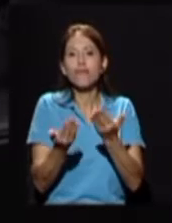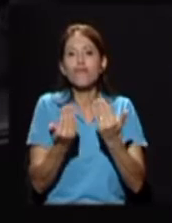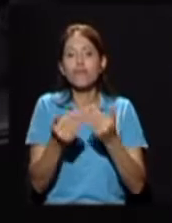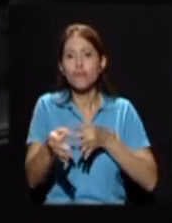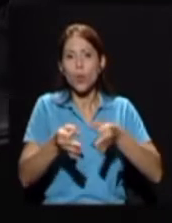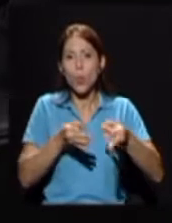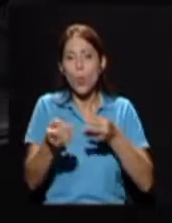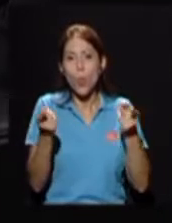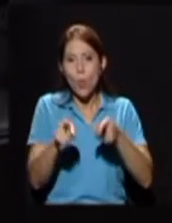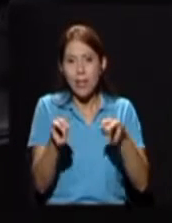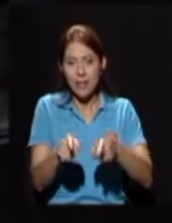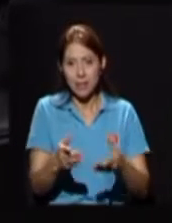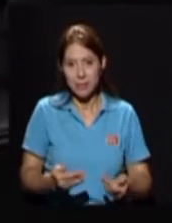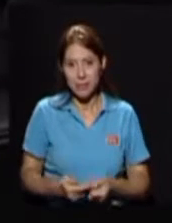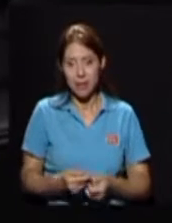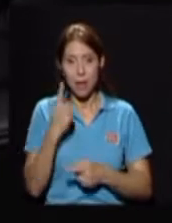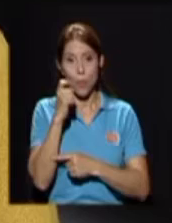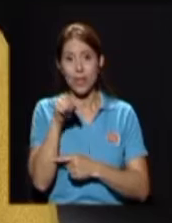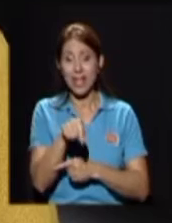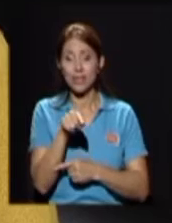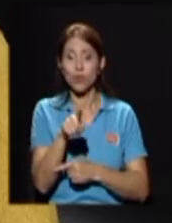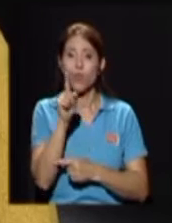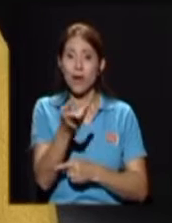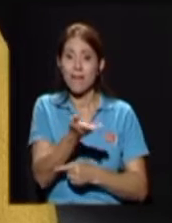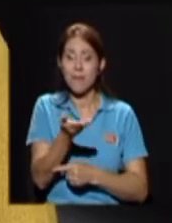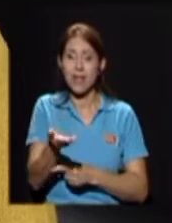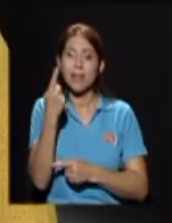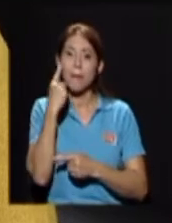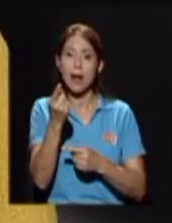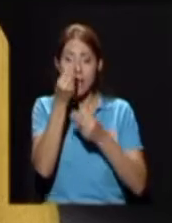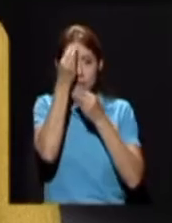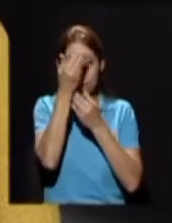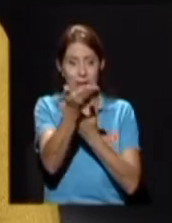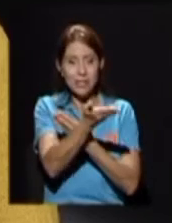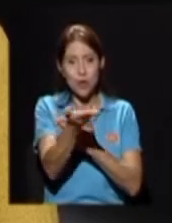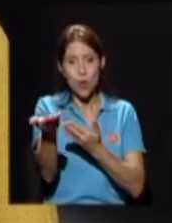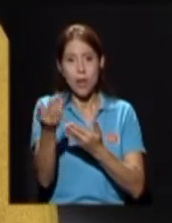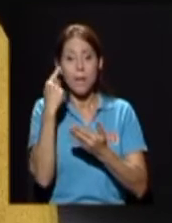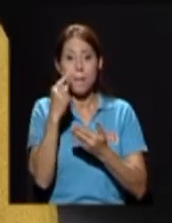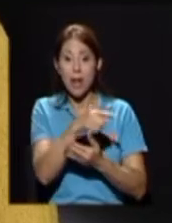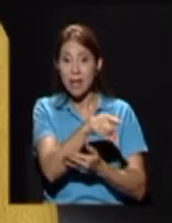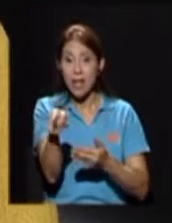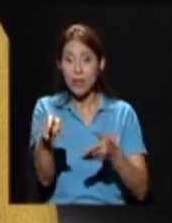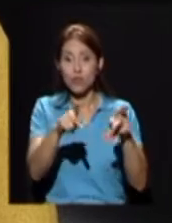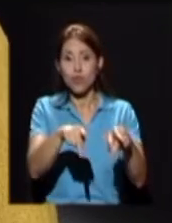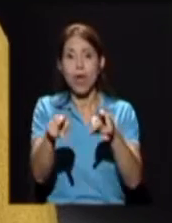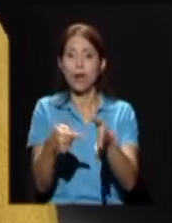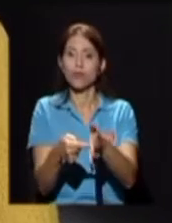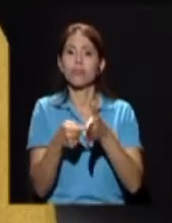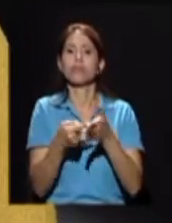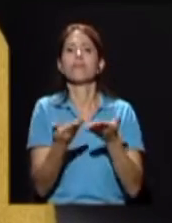una herramienta de información y para petición de cuentas de los ciudadanos. En